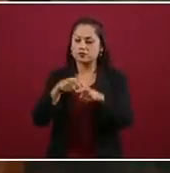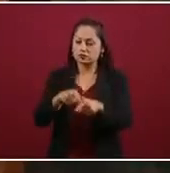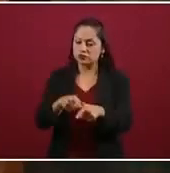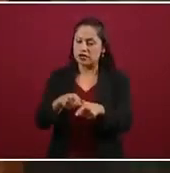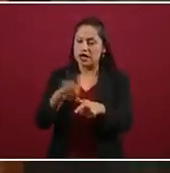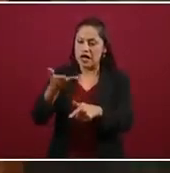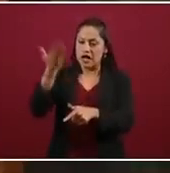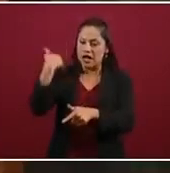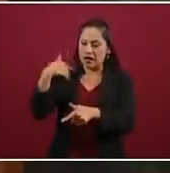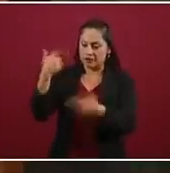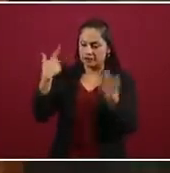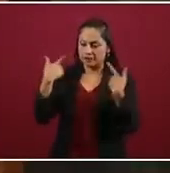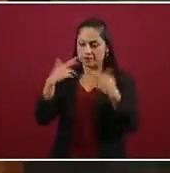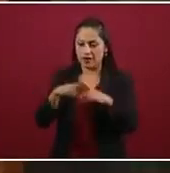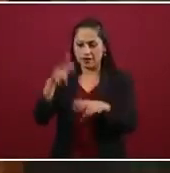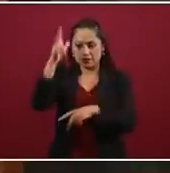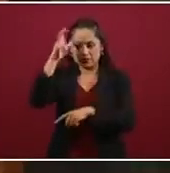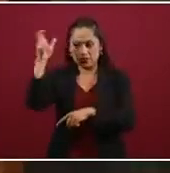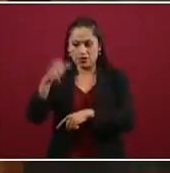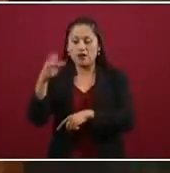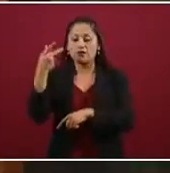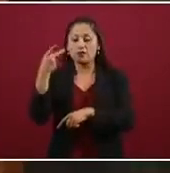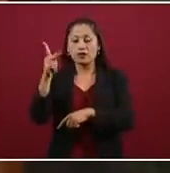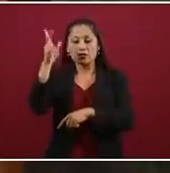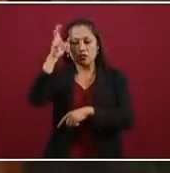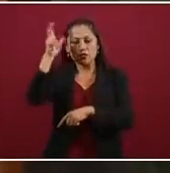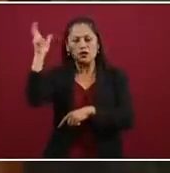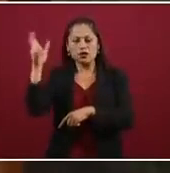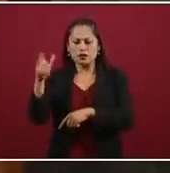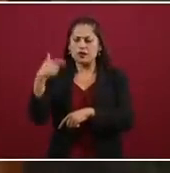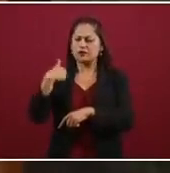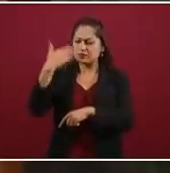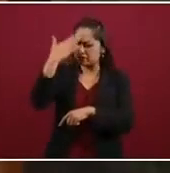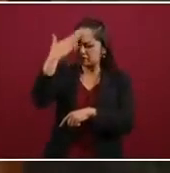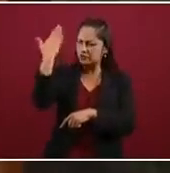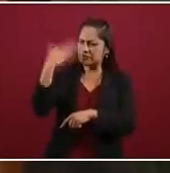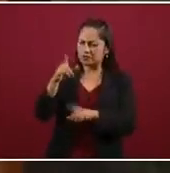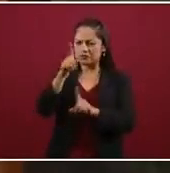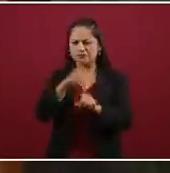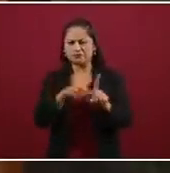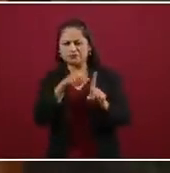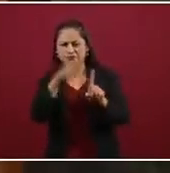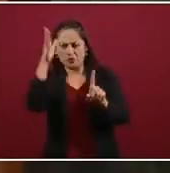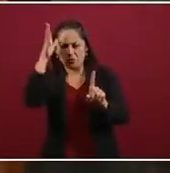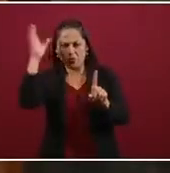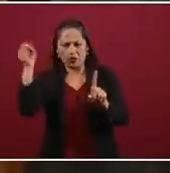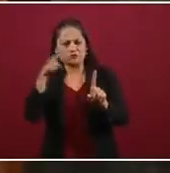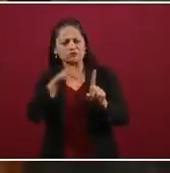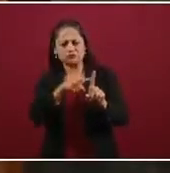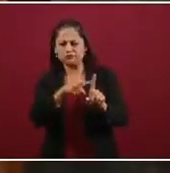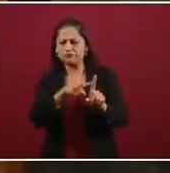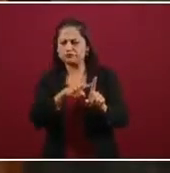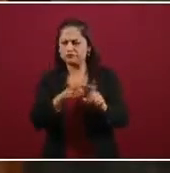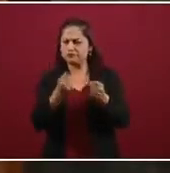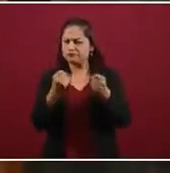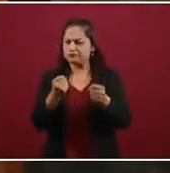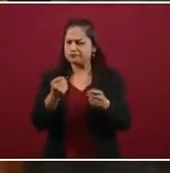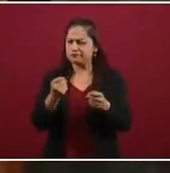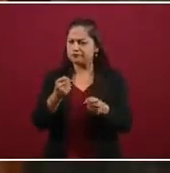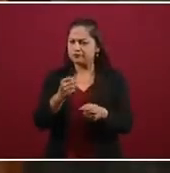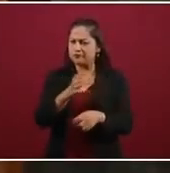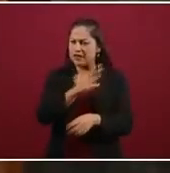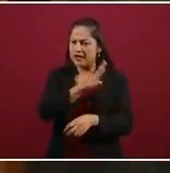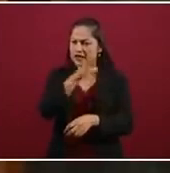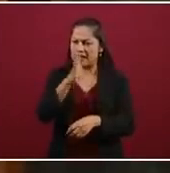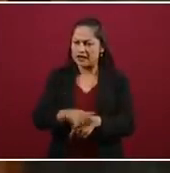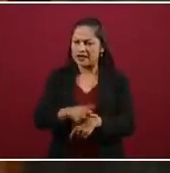del ejército, pero el padre de la patria comprendió que Morelos tenía madera de general, por lo que le encomendó el mando de la